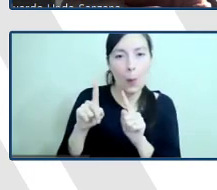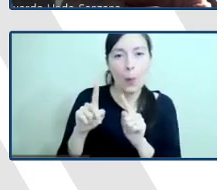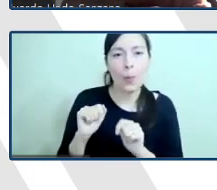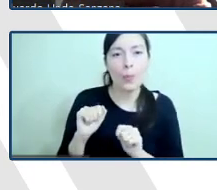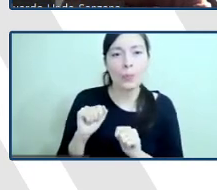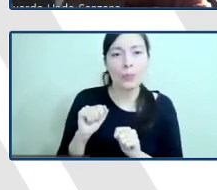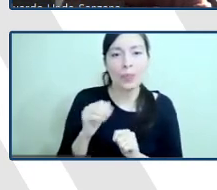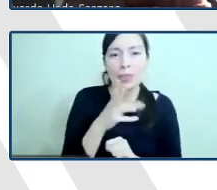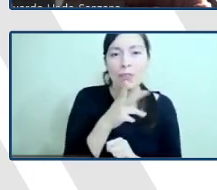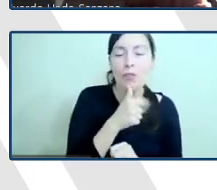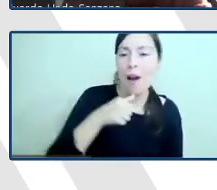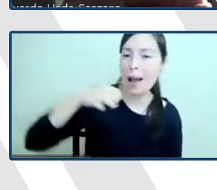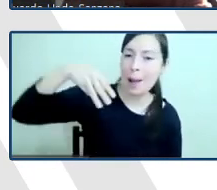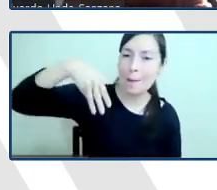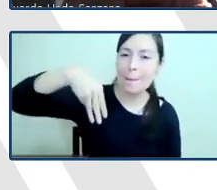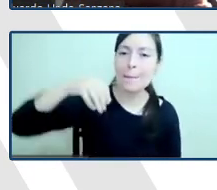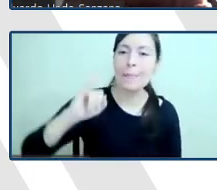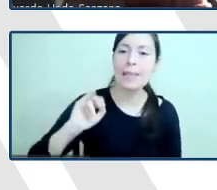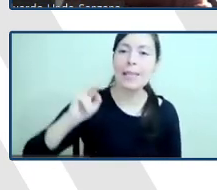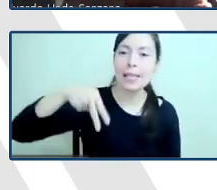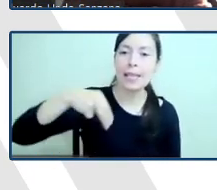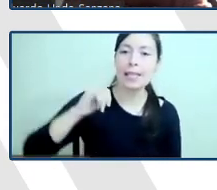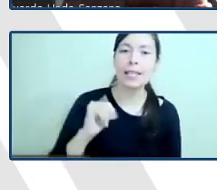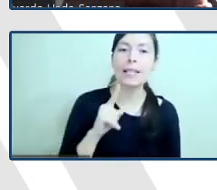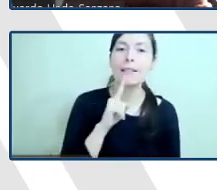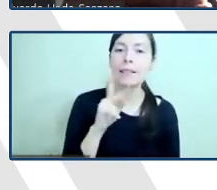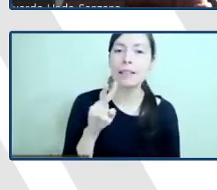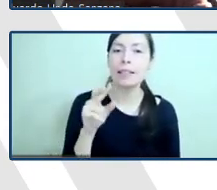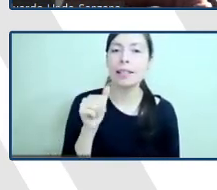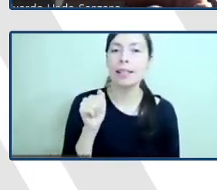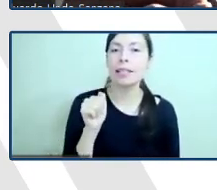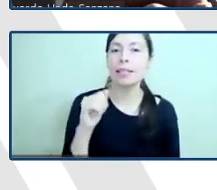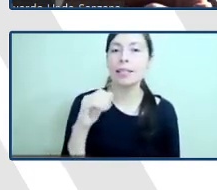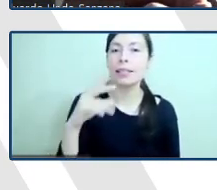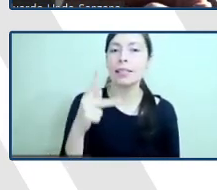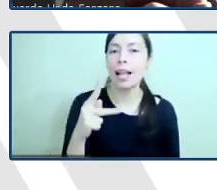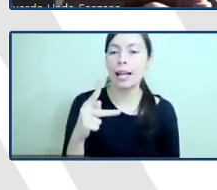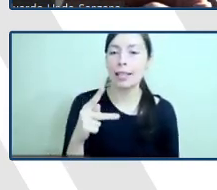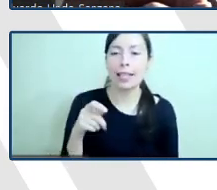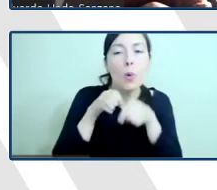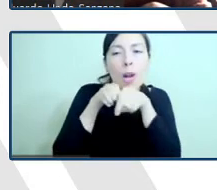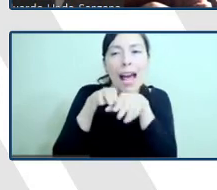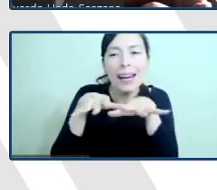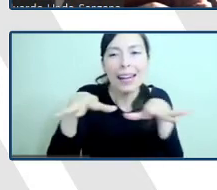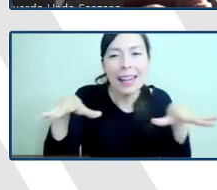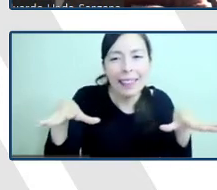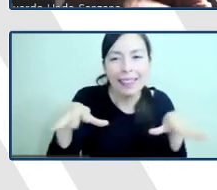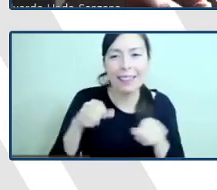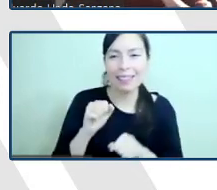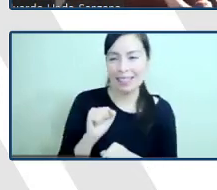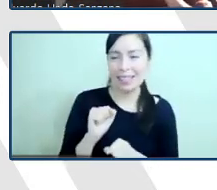que era, así se llamaba esta red de la cual formaba parte Salar del Carmen,